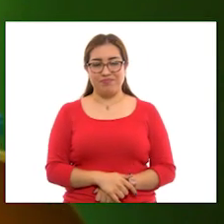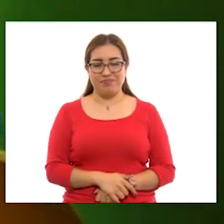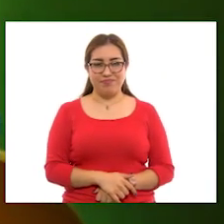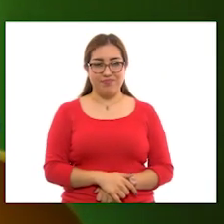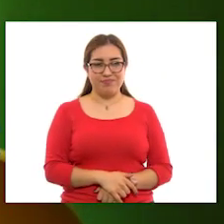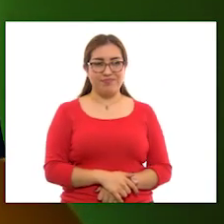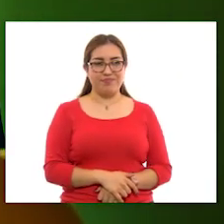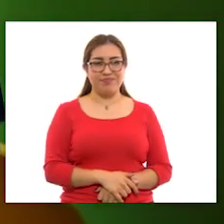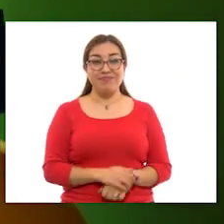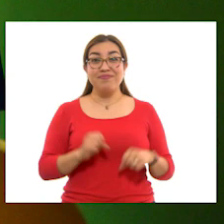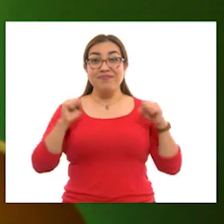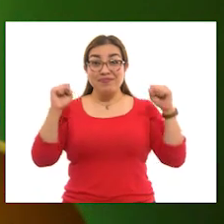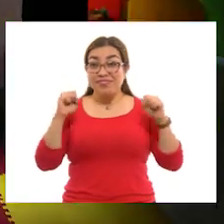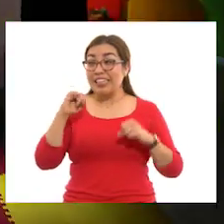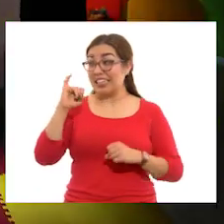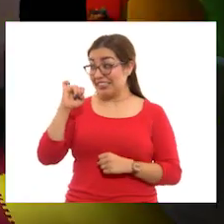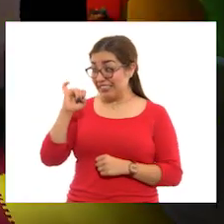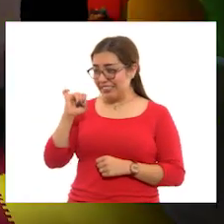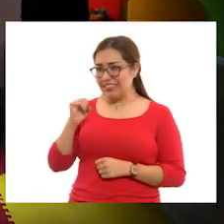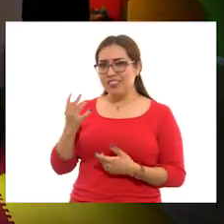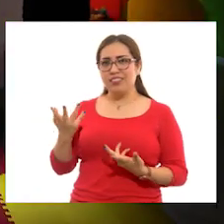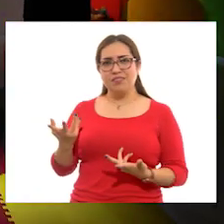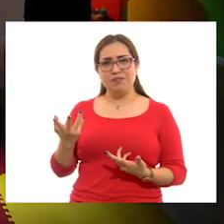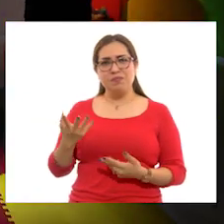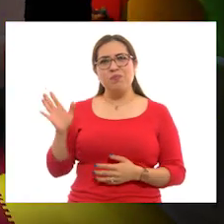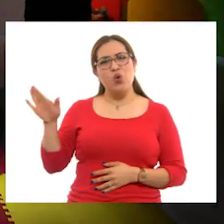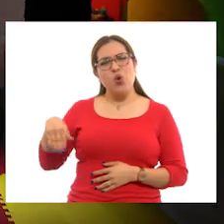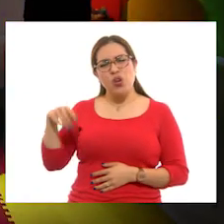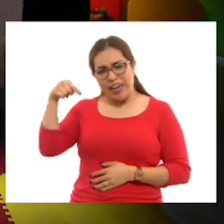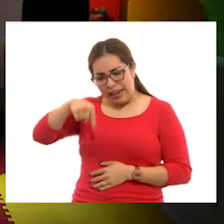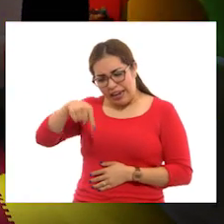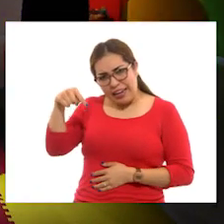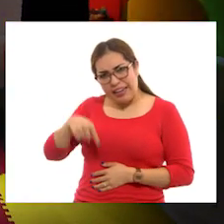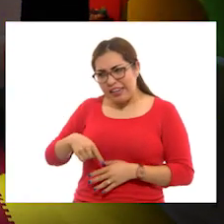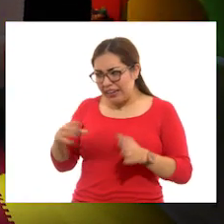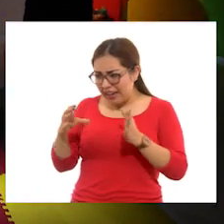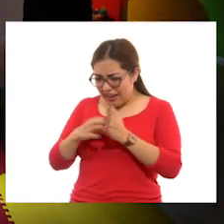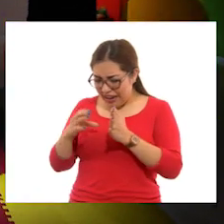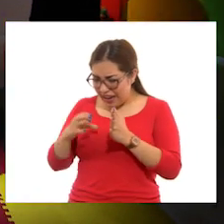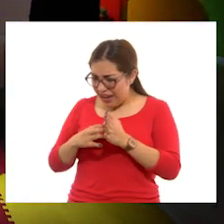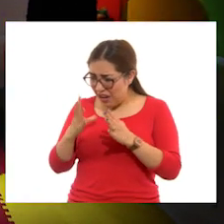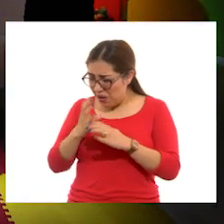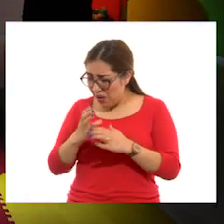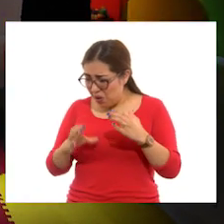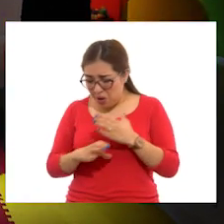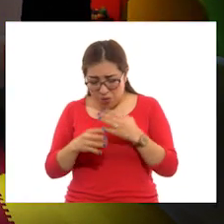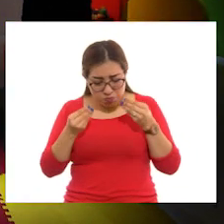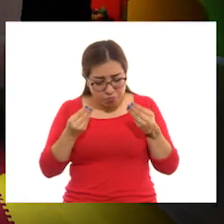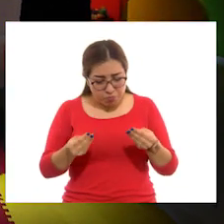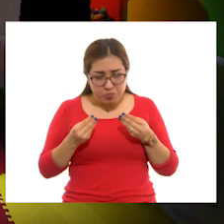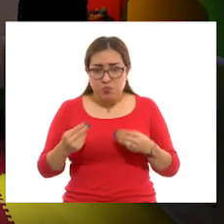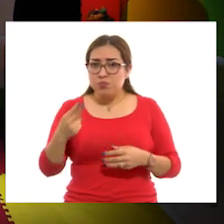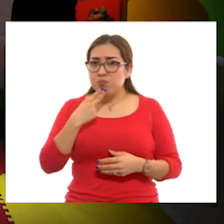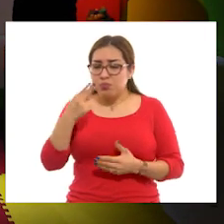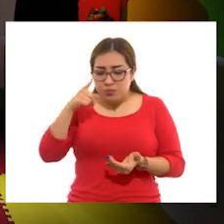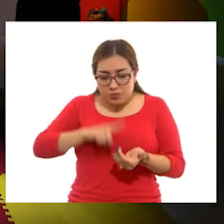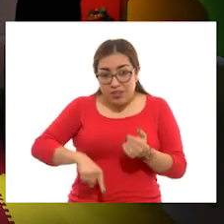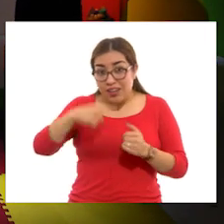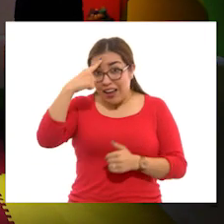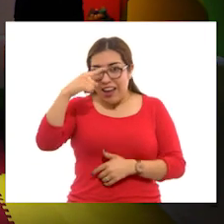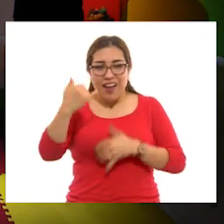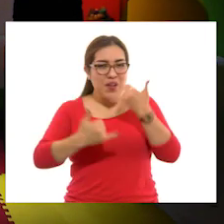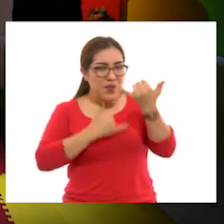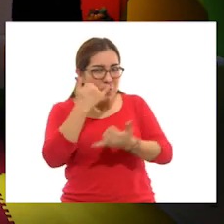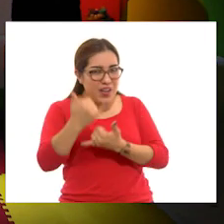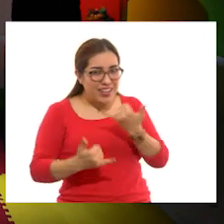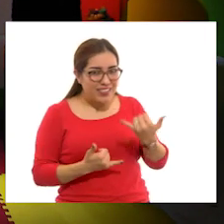¡Sí! Oye, aquí en la caja hay muchas cosas que nos pueden servir para el juego. ¡Estoy lista!